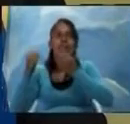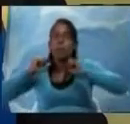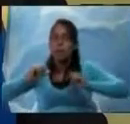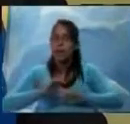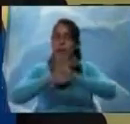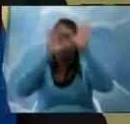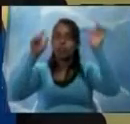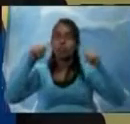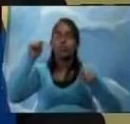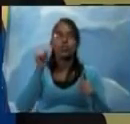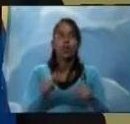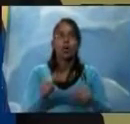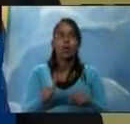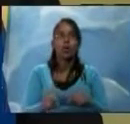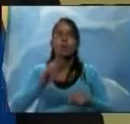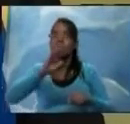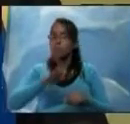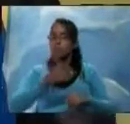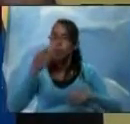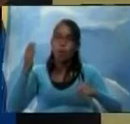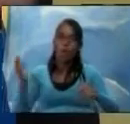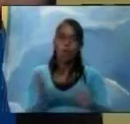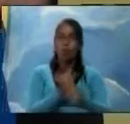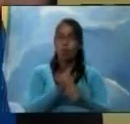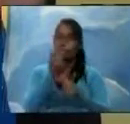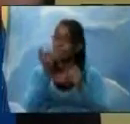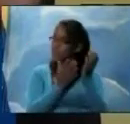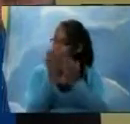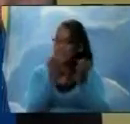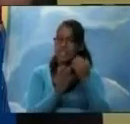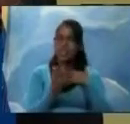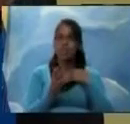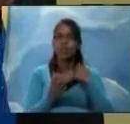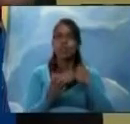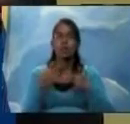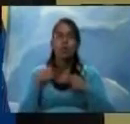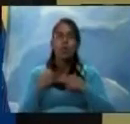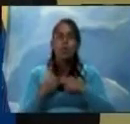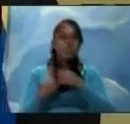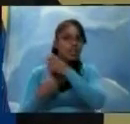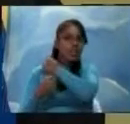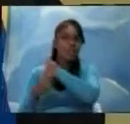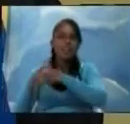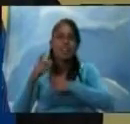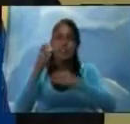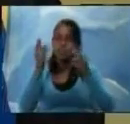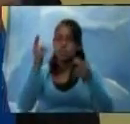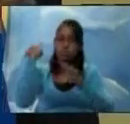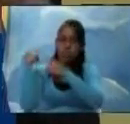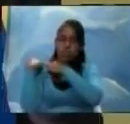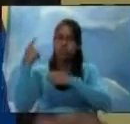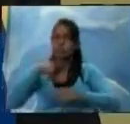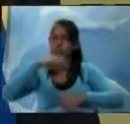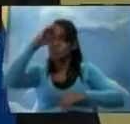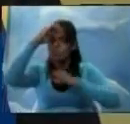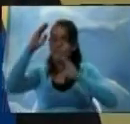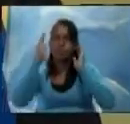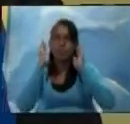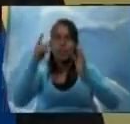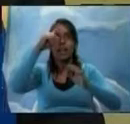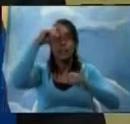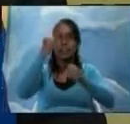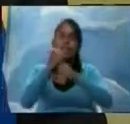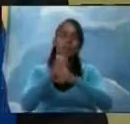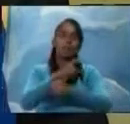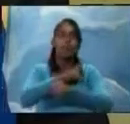cuando hoy en día podemos encontrar siervos responsables, que nos tomamos muy en cuenta el trabajo